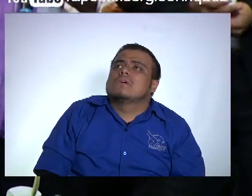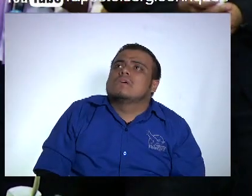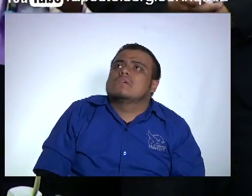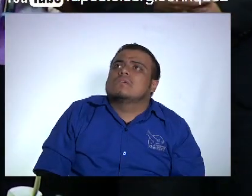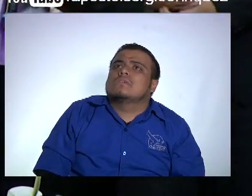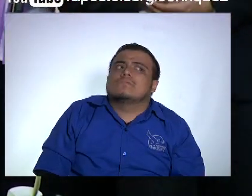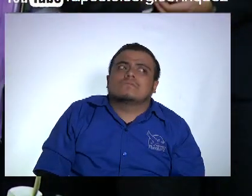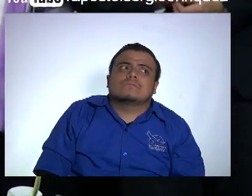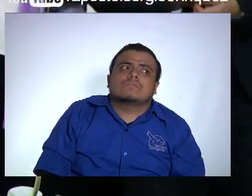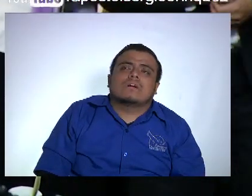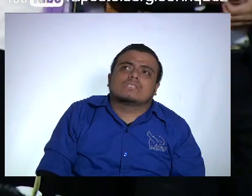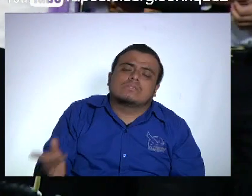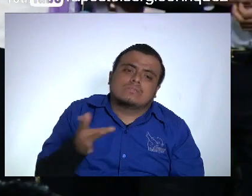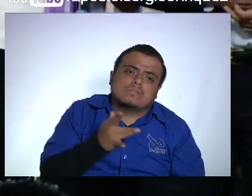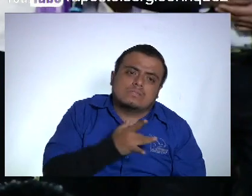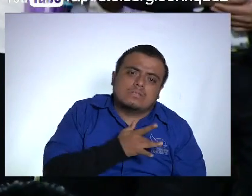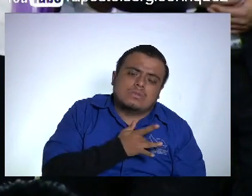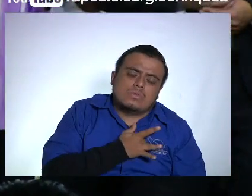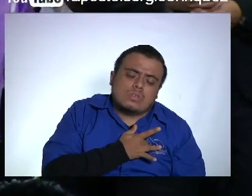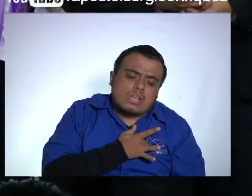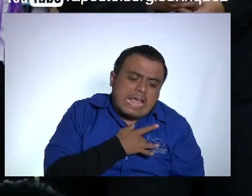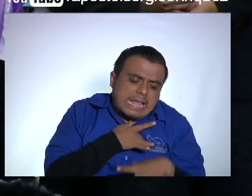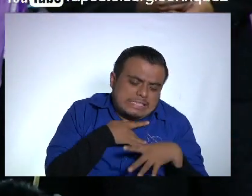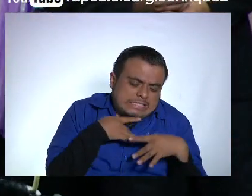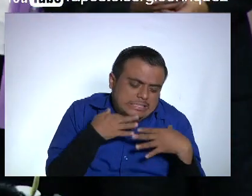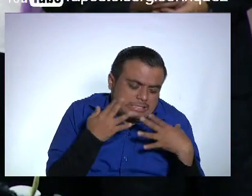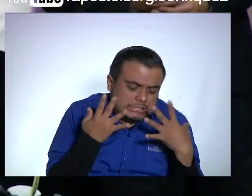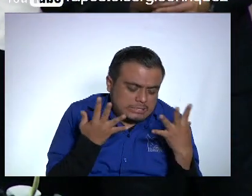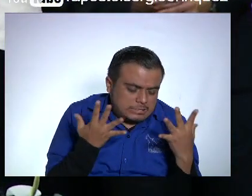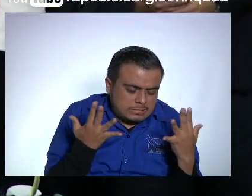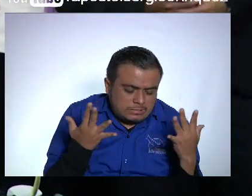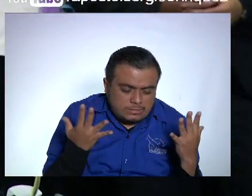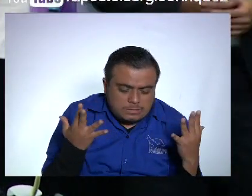Puedo escuchar tu dulce